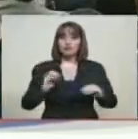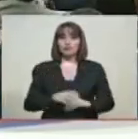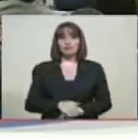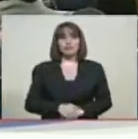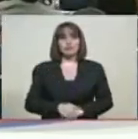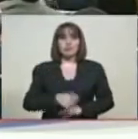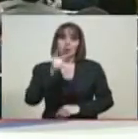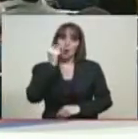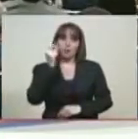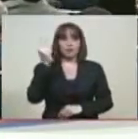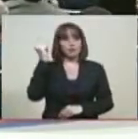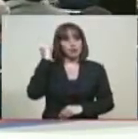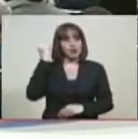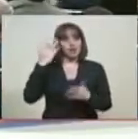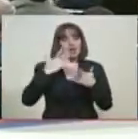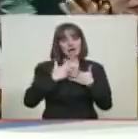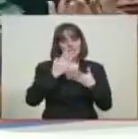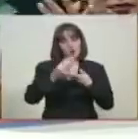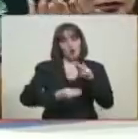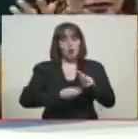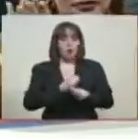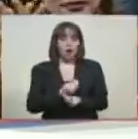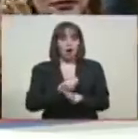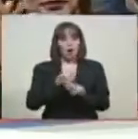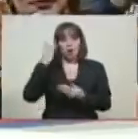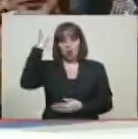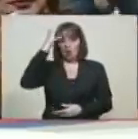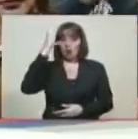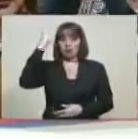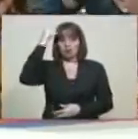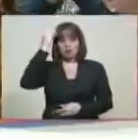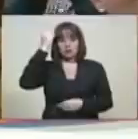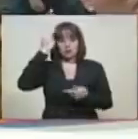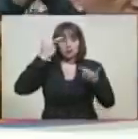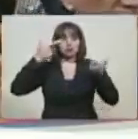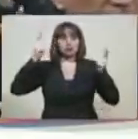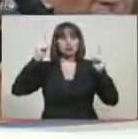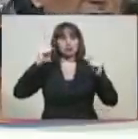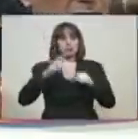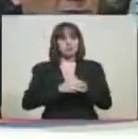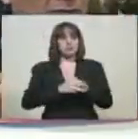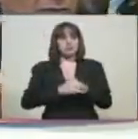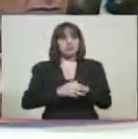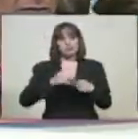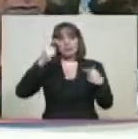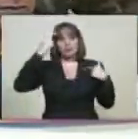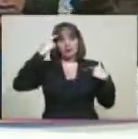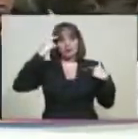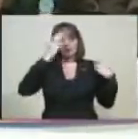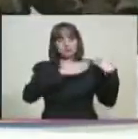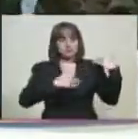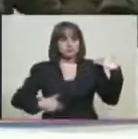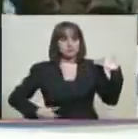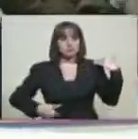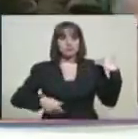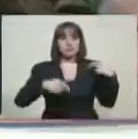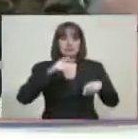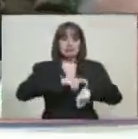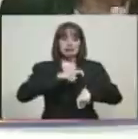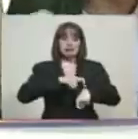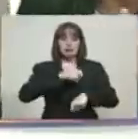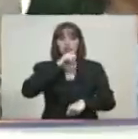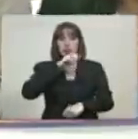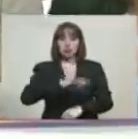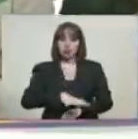todas y así lo ejerzo con plena conciencia de mi papel en esta época histórica